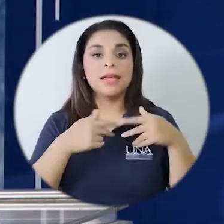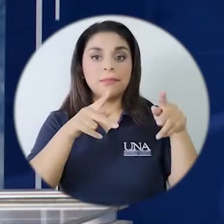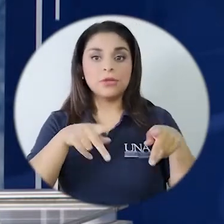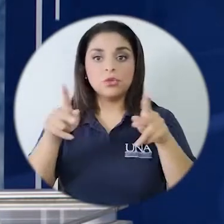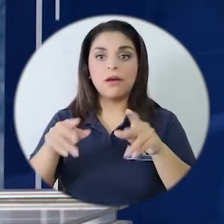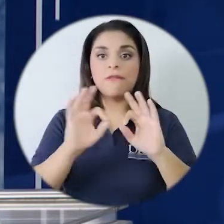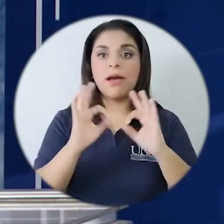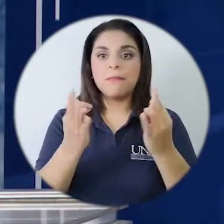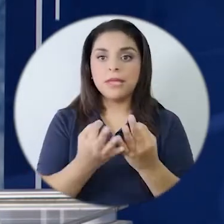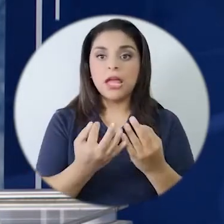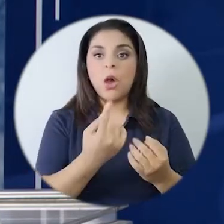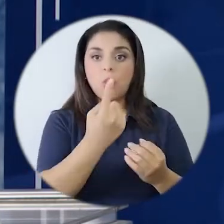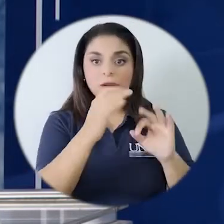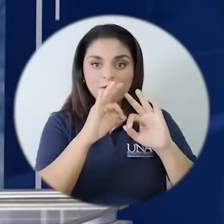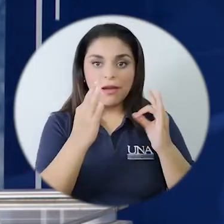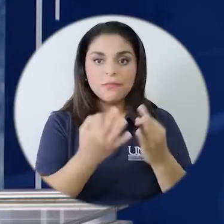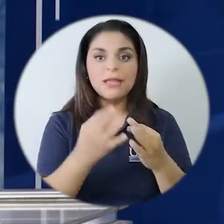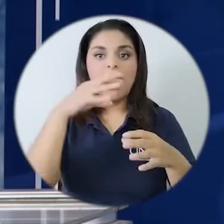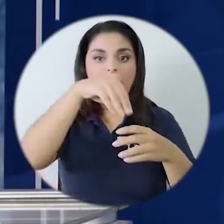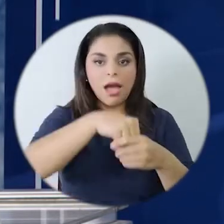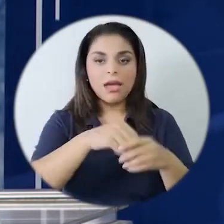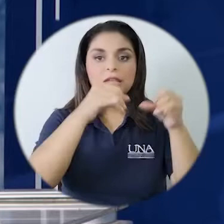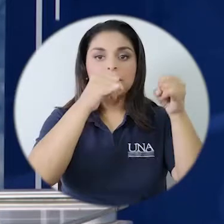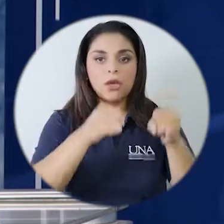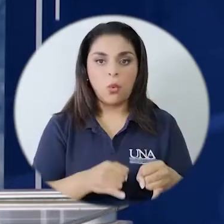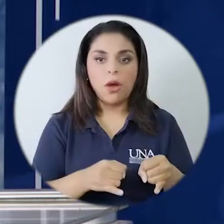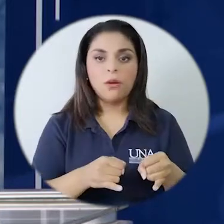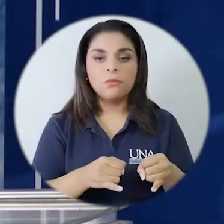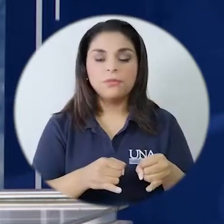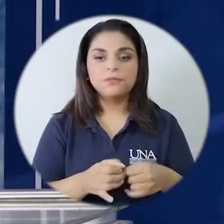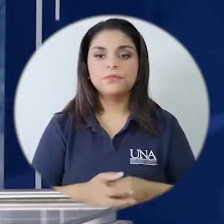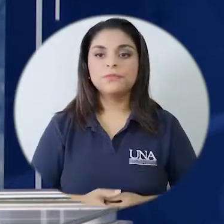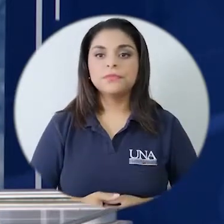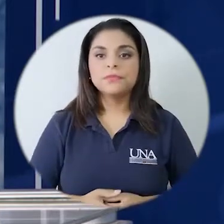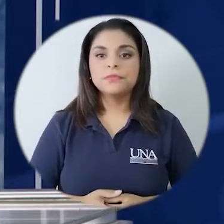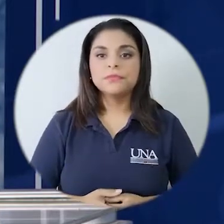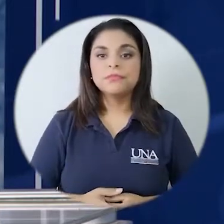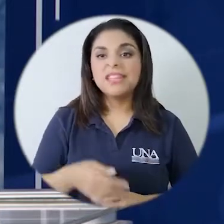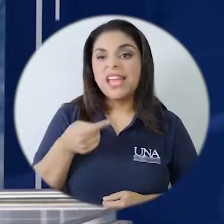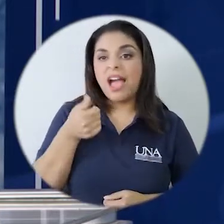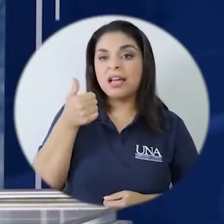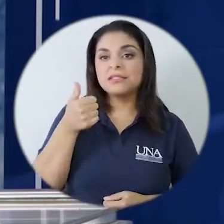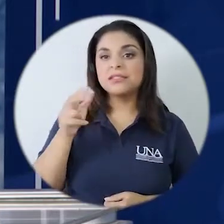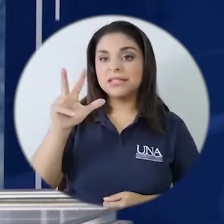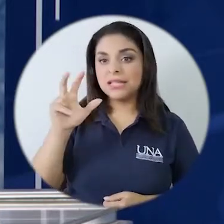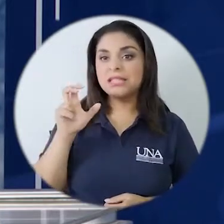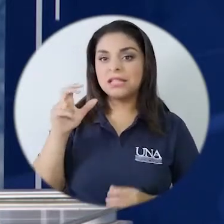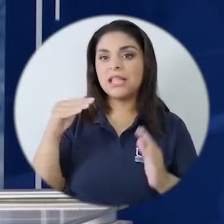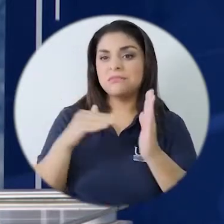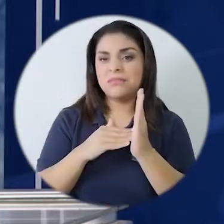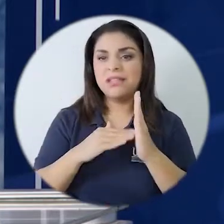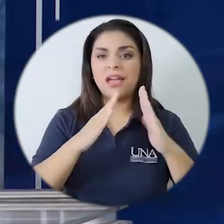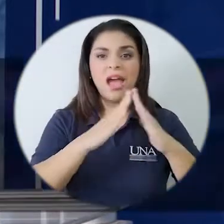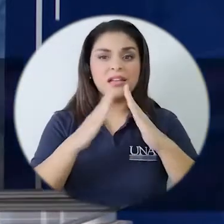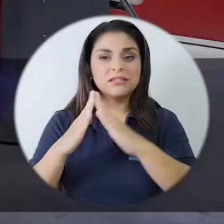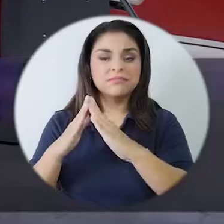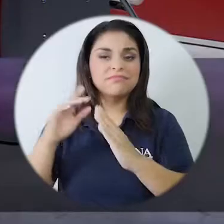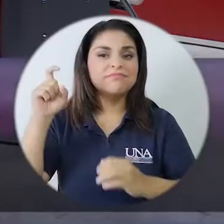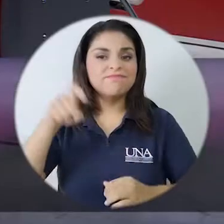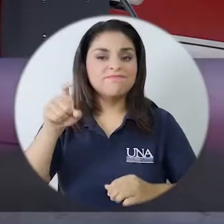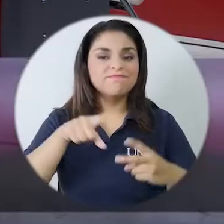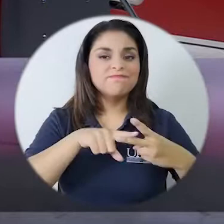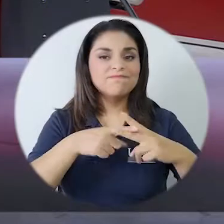vivienda individual, o sea, que solo una familia viva ahí. Y que además hay casi 300.000 casas que necesitan algún tipo